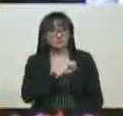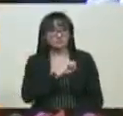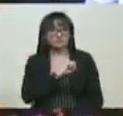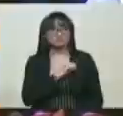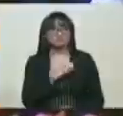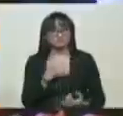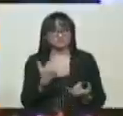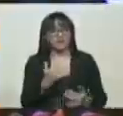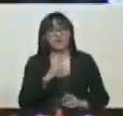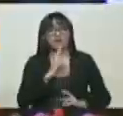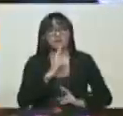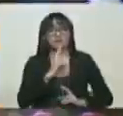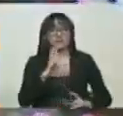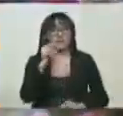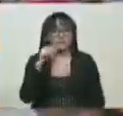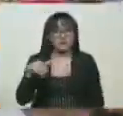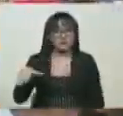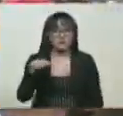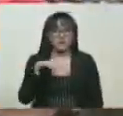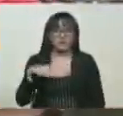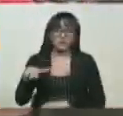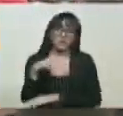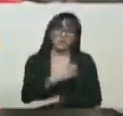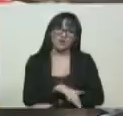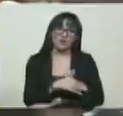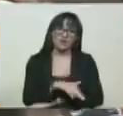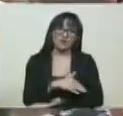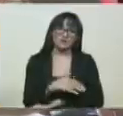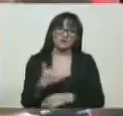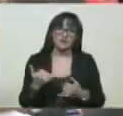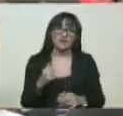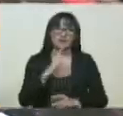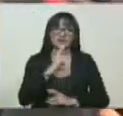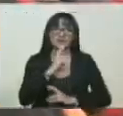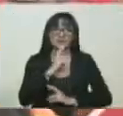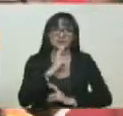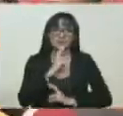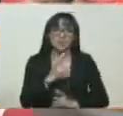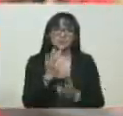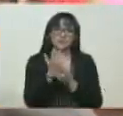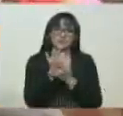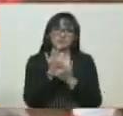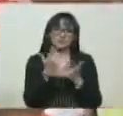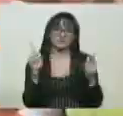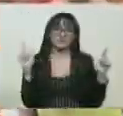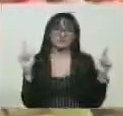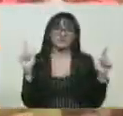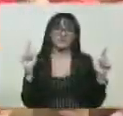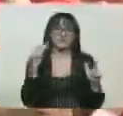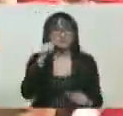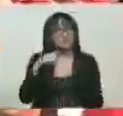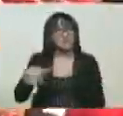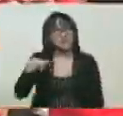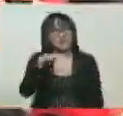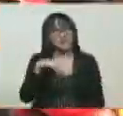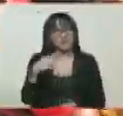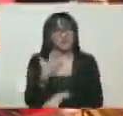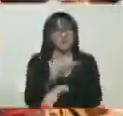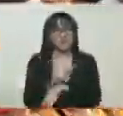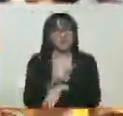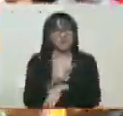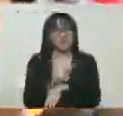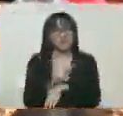la respuesta del pueblo en la calle, aquí está la respuesta libertaria del pueblo de Monaga